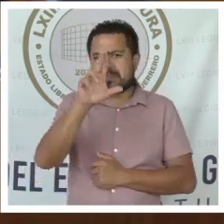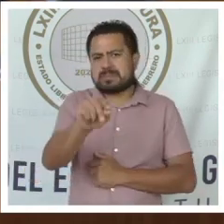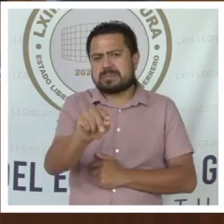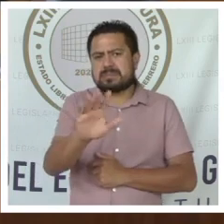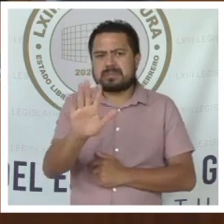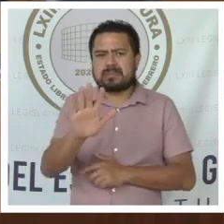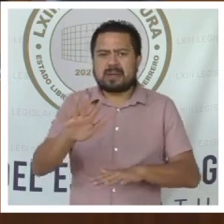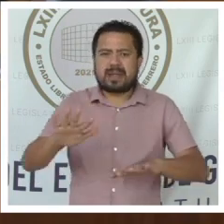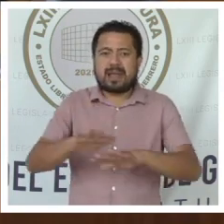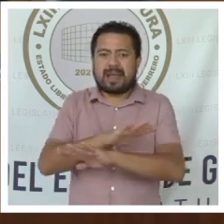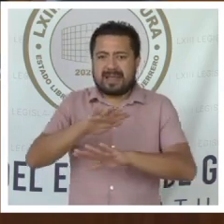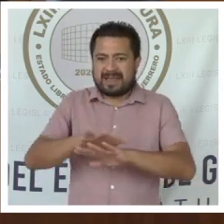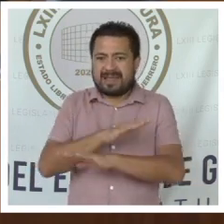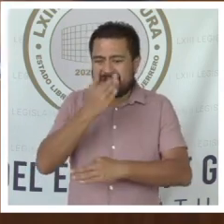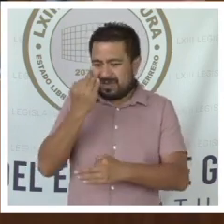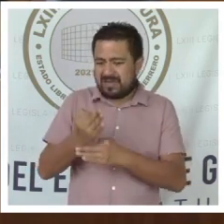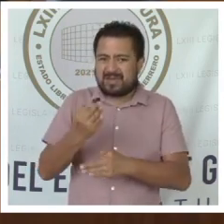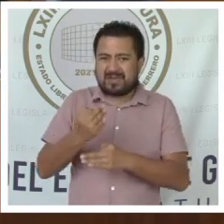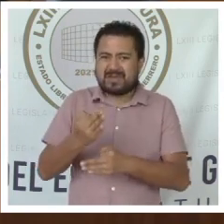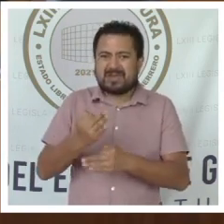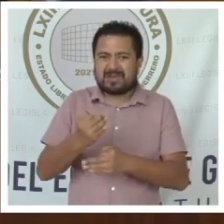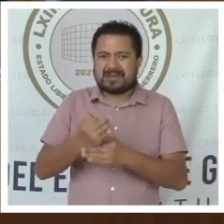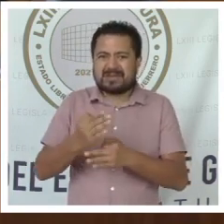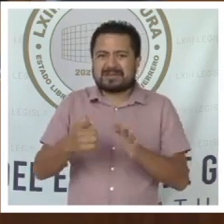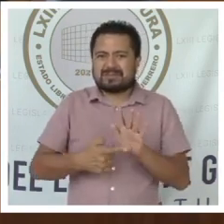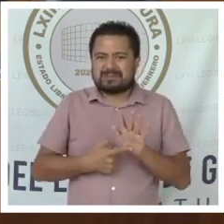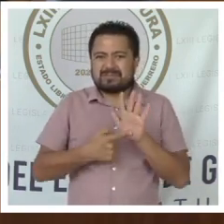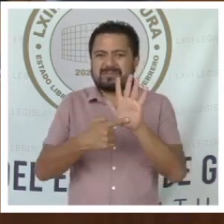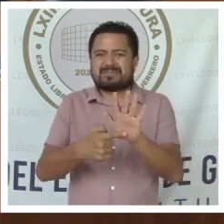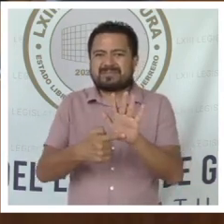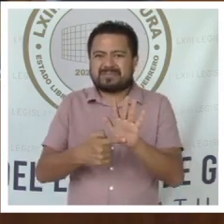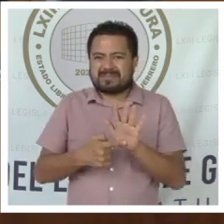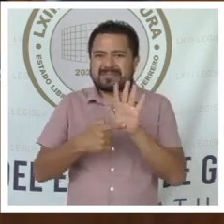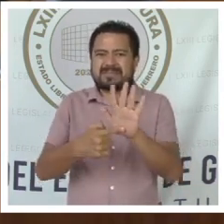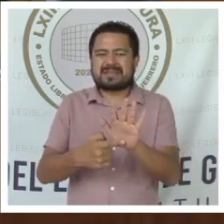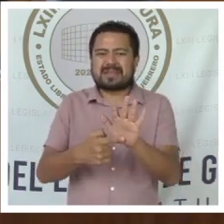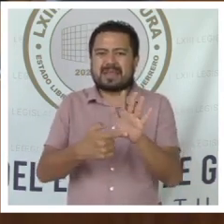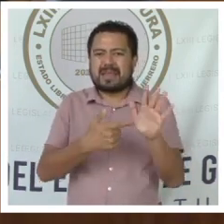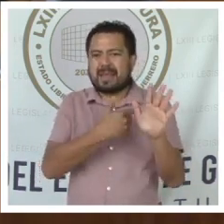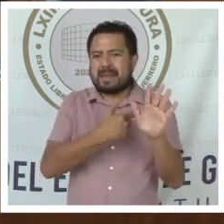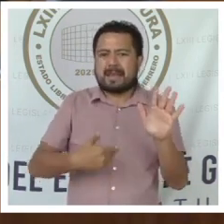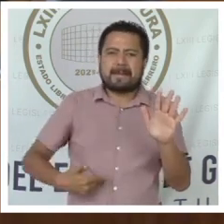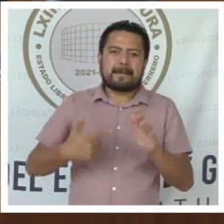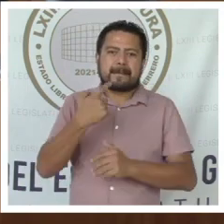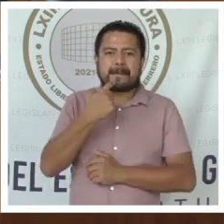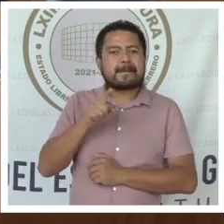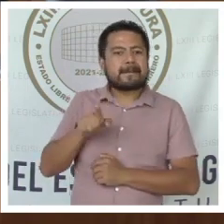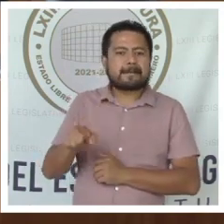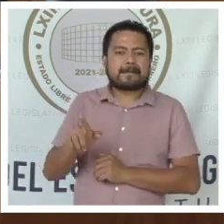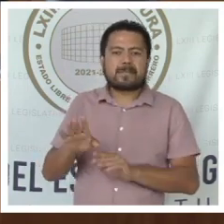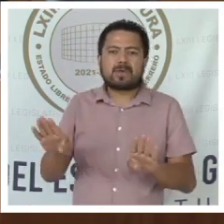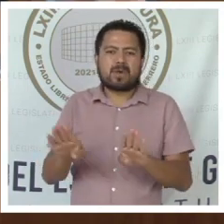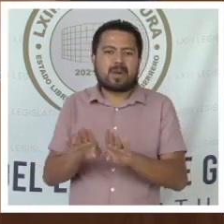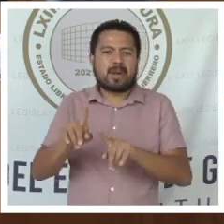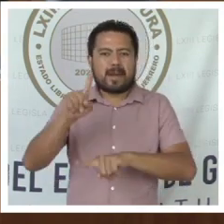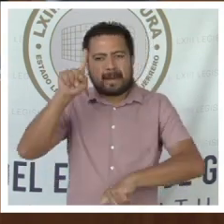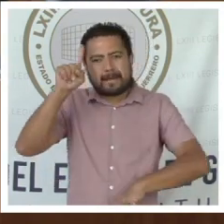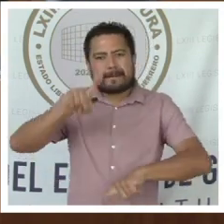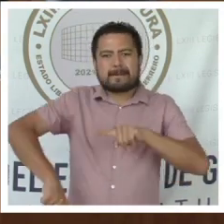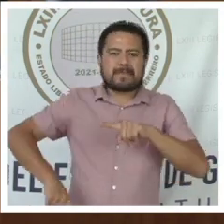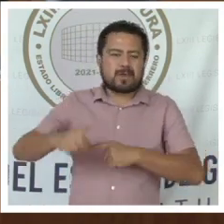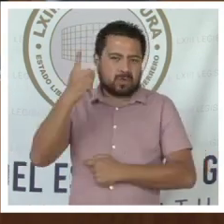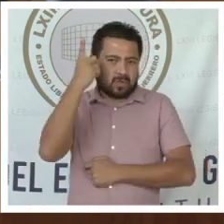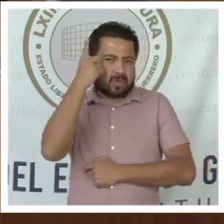Y estos cambios que ha estado presentando el presidente de la república de eliminar estos